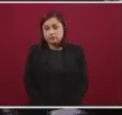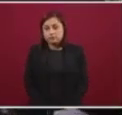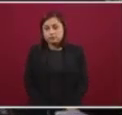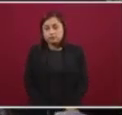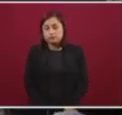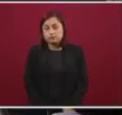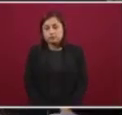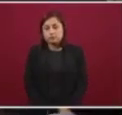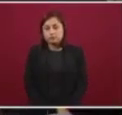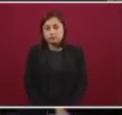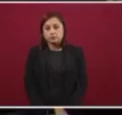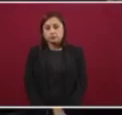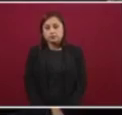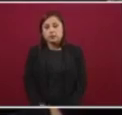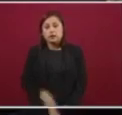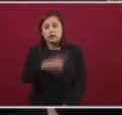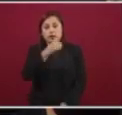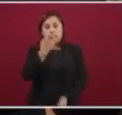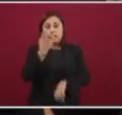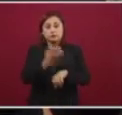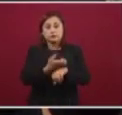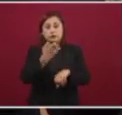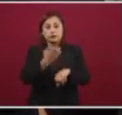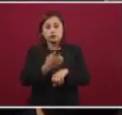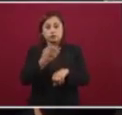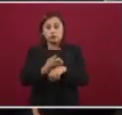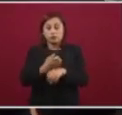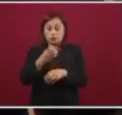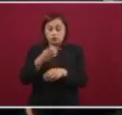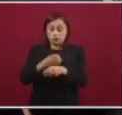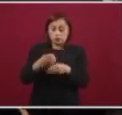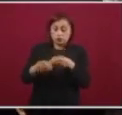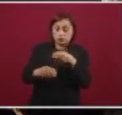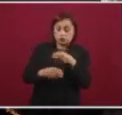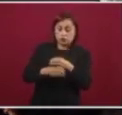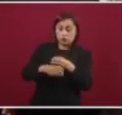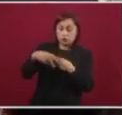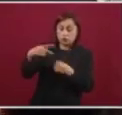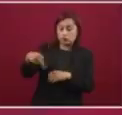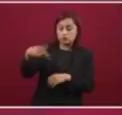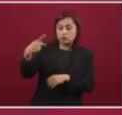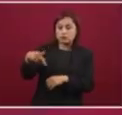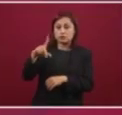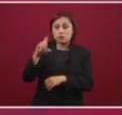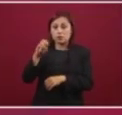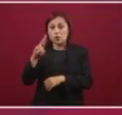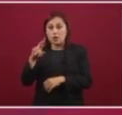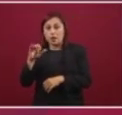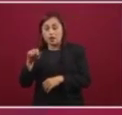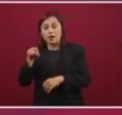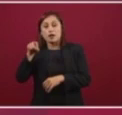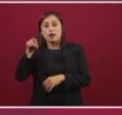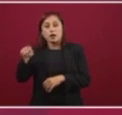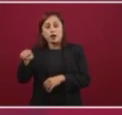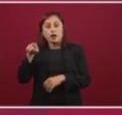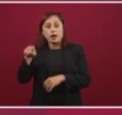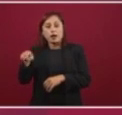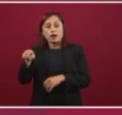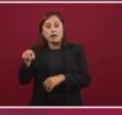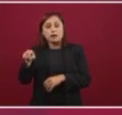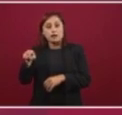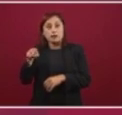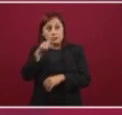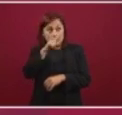no lo aceptamos si no hay un fundamento legal. Nosotros no vamos